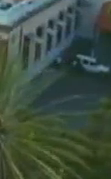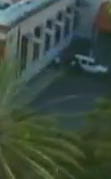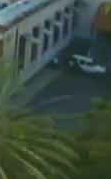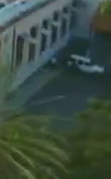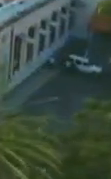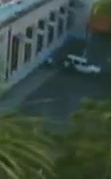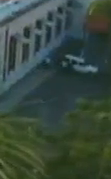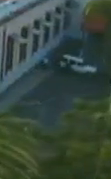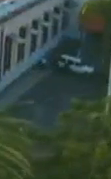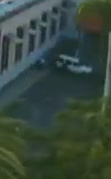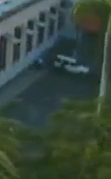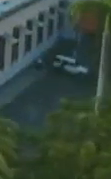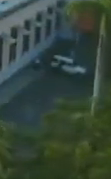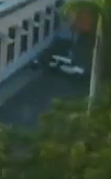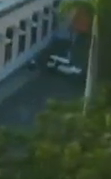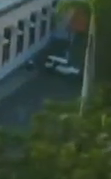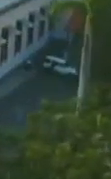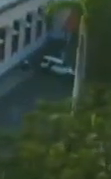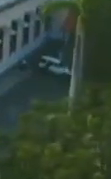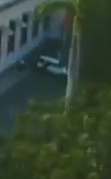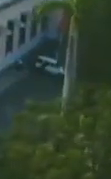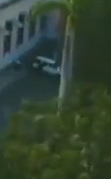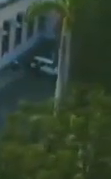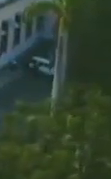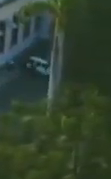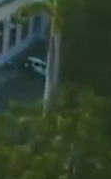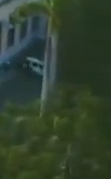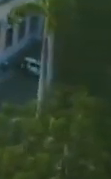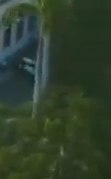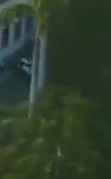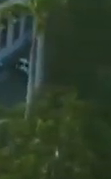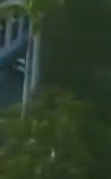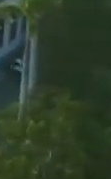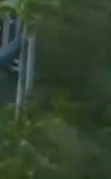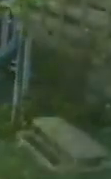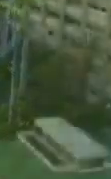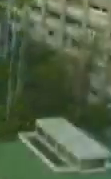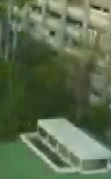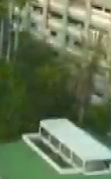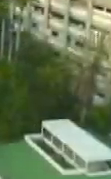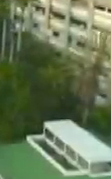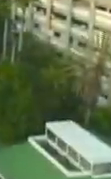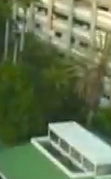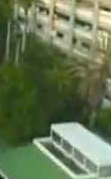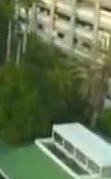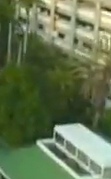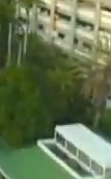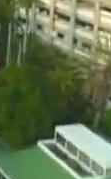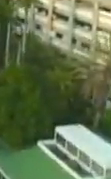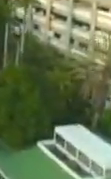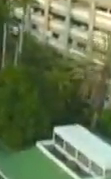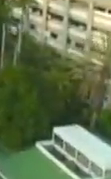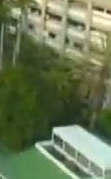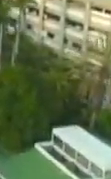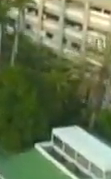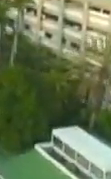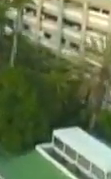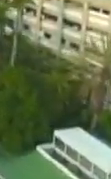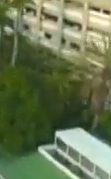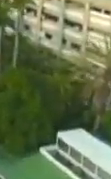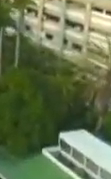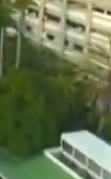Sí, muchísimas gracias por el contacto informativo que establecemos a esta hora en efecto desde el Palacio de Miraflores, y es que en breves minutos